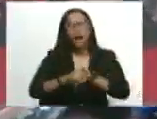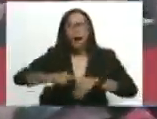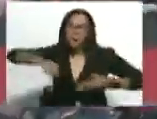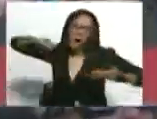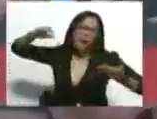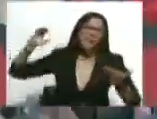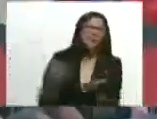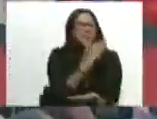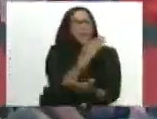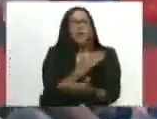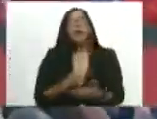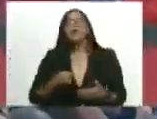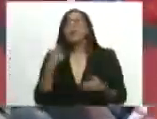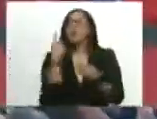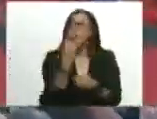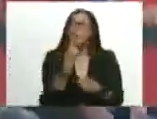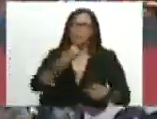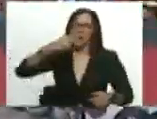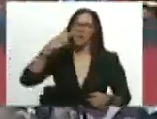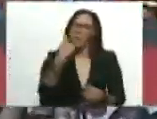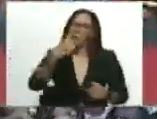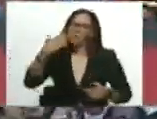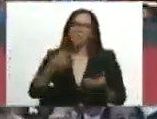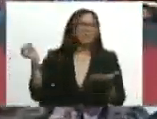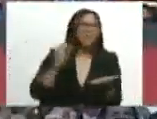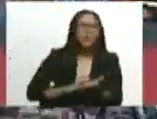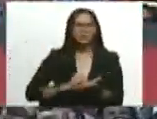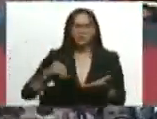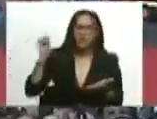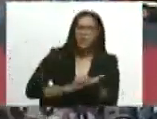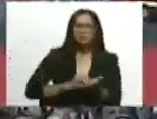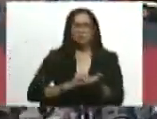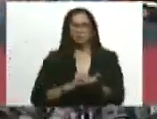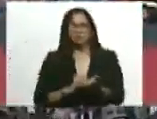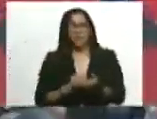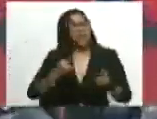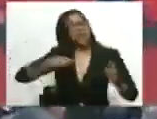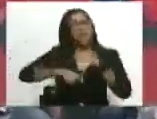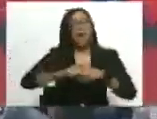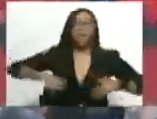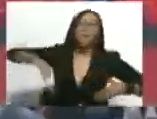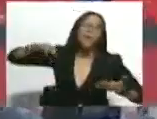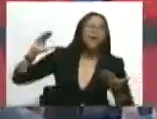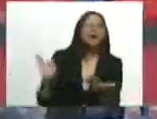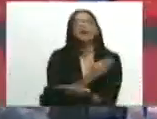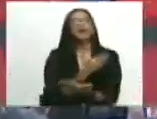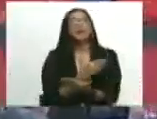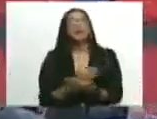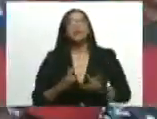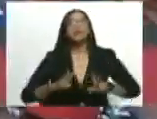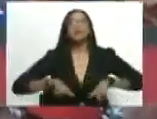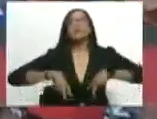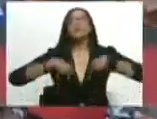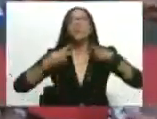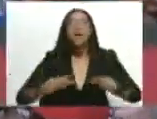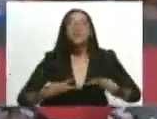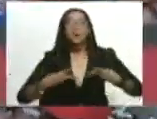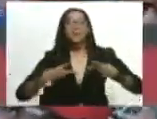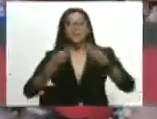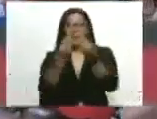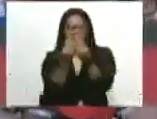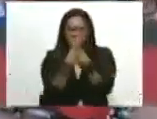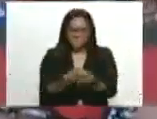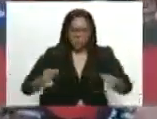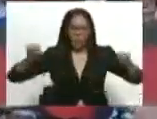revolcar una y otra y otra vez las vamos a volver nuevamente polvo